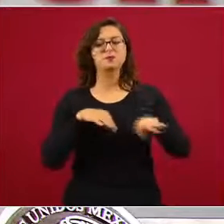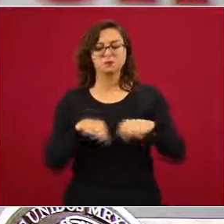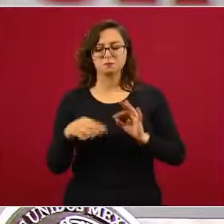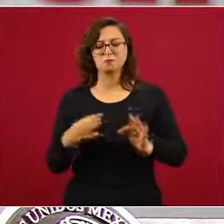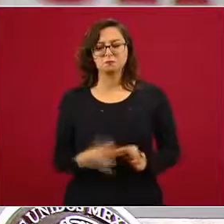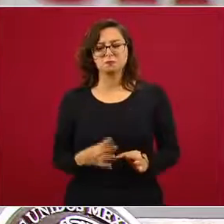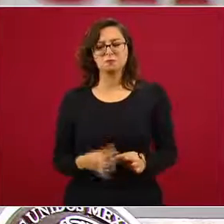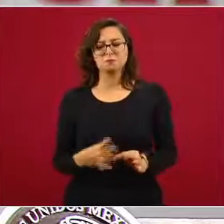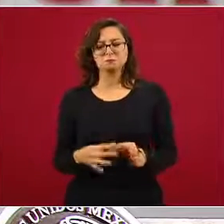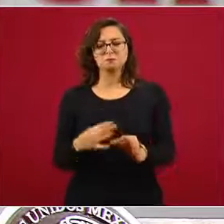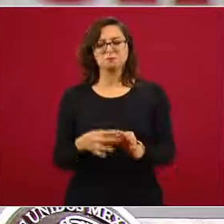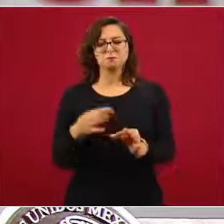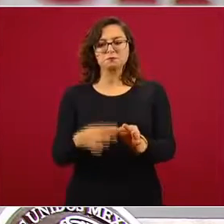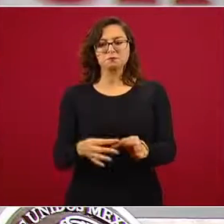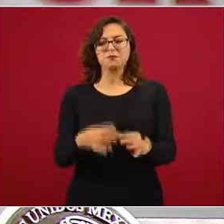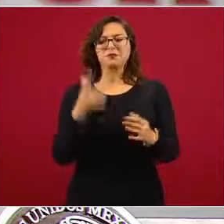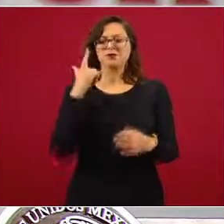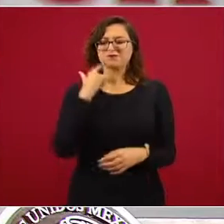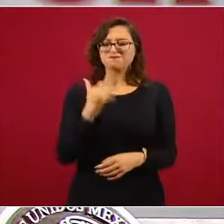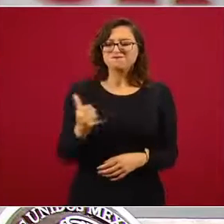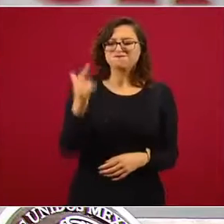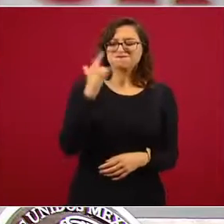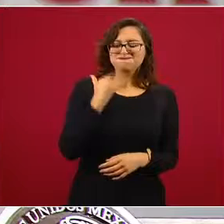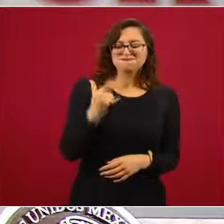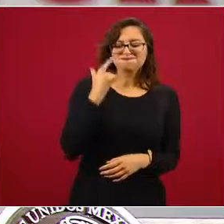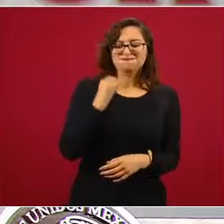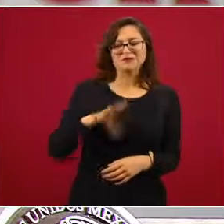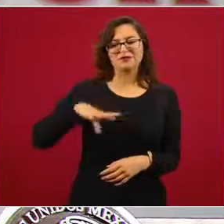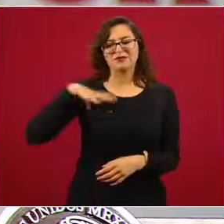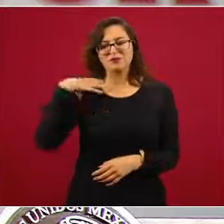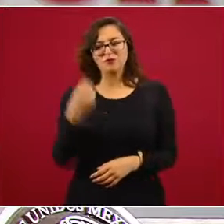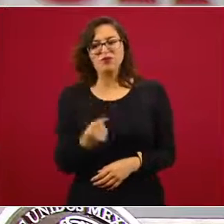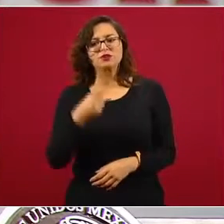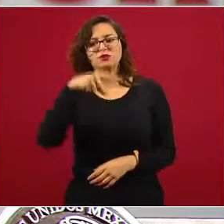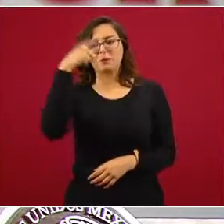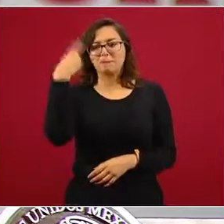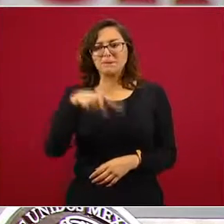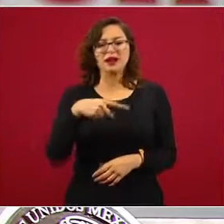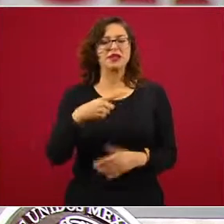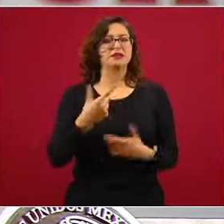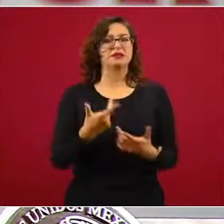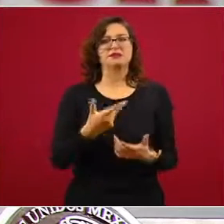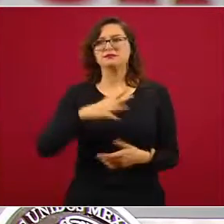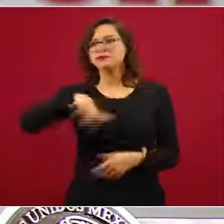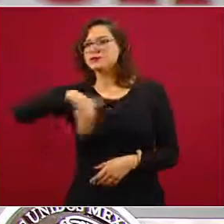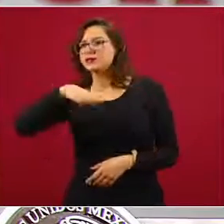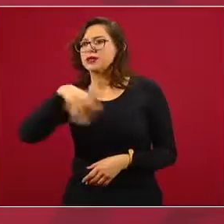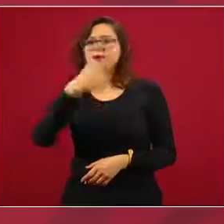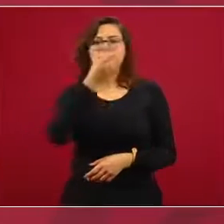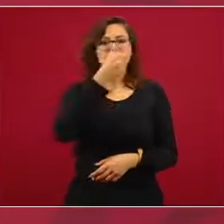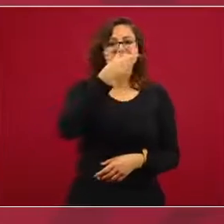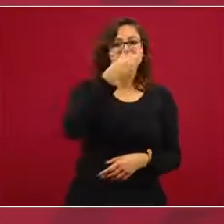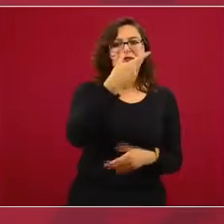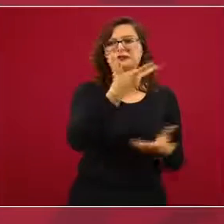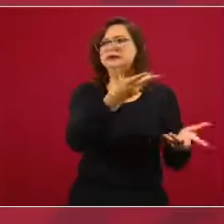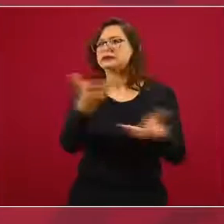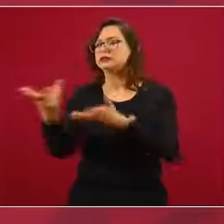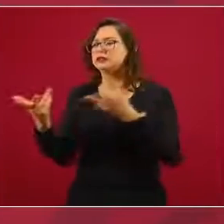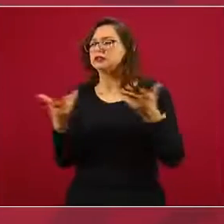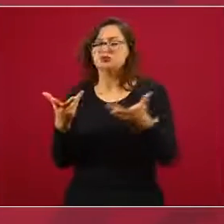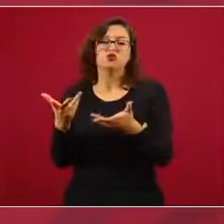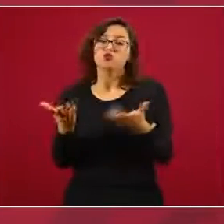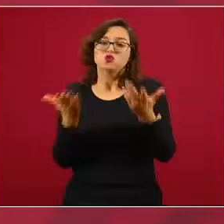esfuerzo en la búsqueda de medicamentos de tratamiento y no contamos con ello, pero